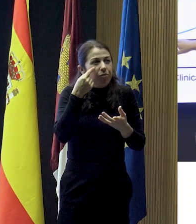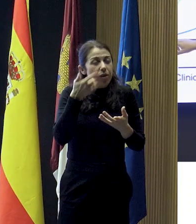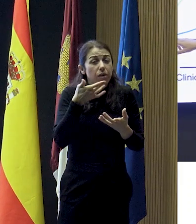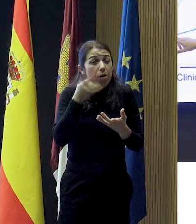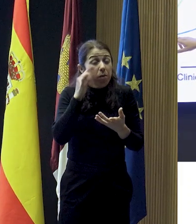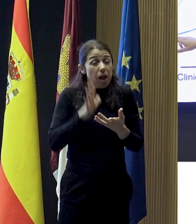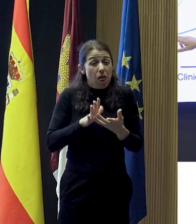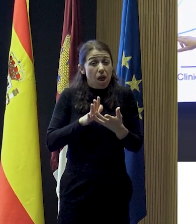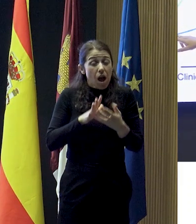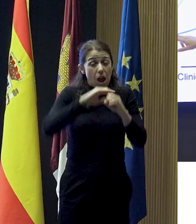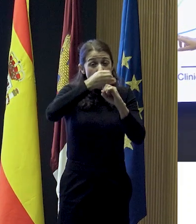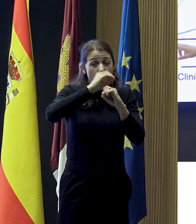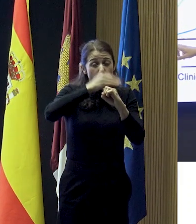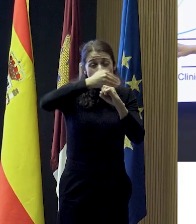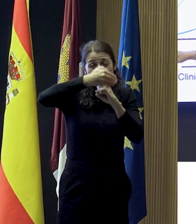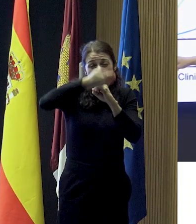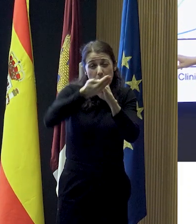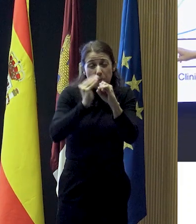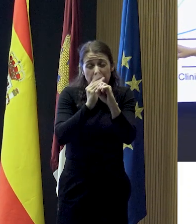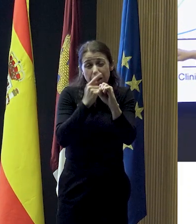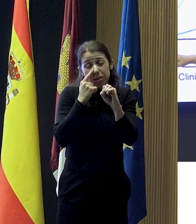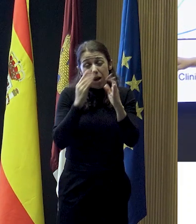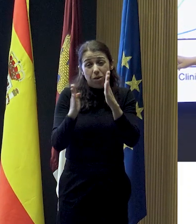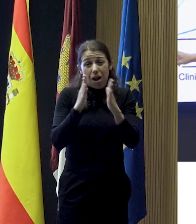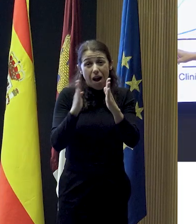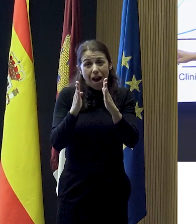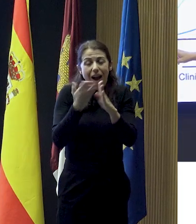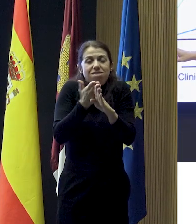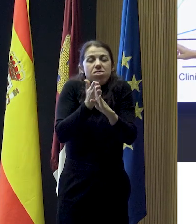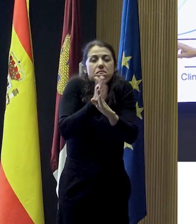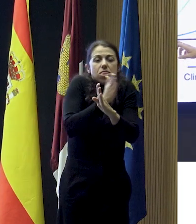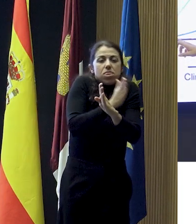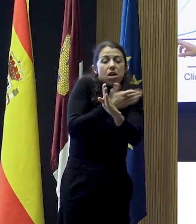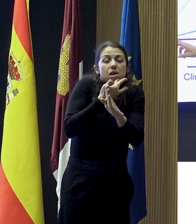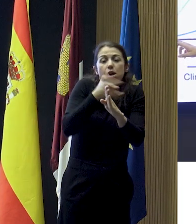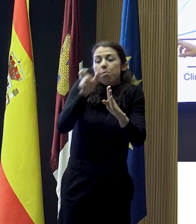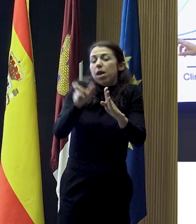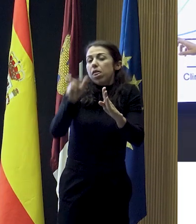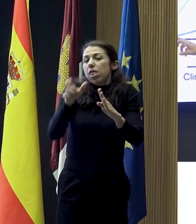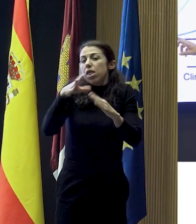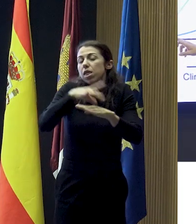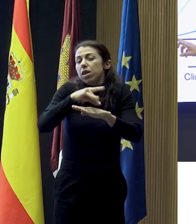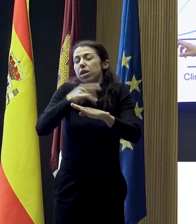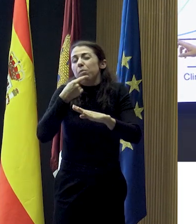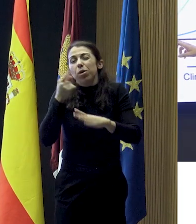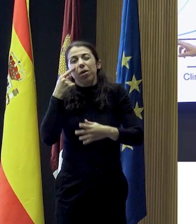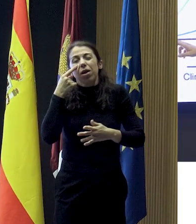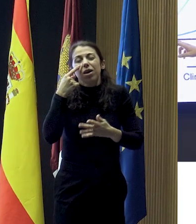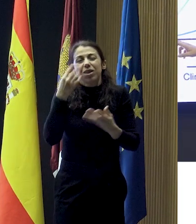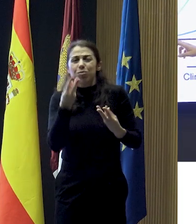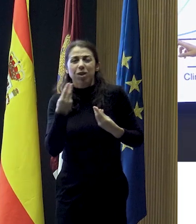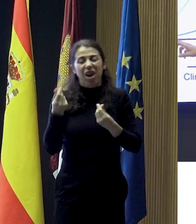empieza a aparecer la atrofia cerebral ya estamos en un estadio preclínico. El paciente ya empieza o puede empezar a mostrar